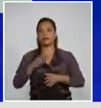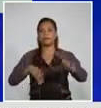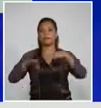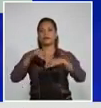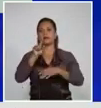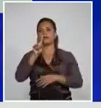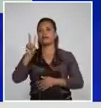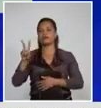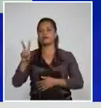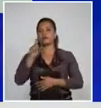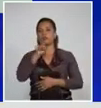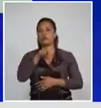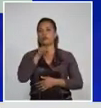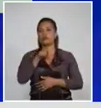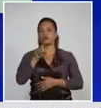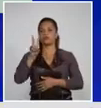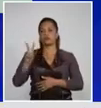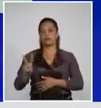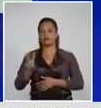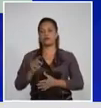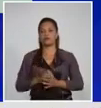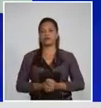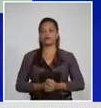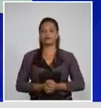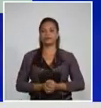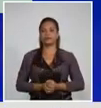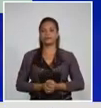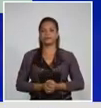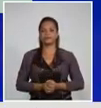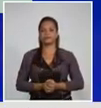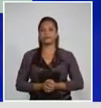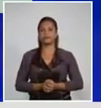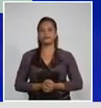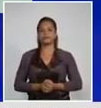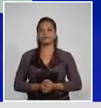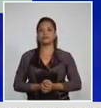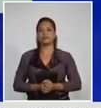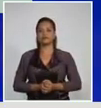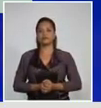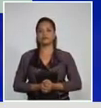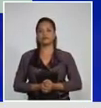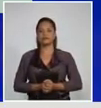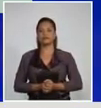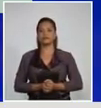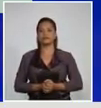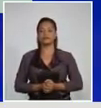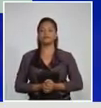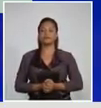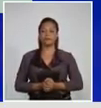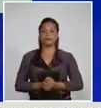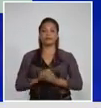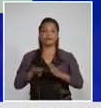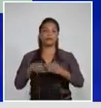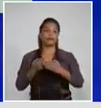12, y el municipio Cotorro confirma 2 casos autóctonos en el día de